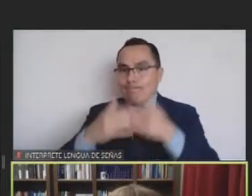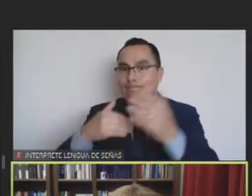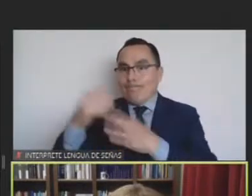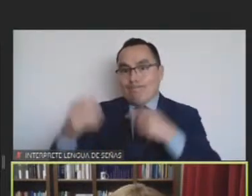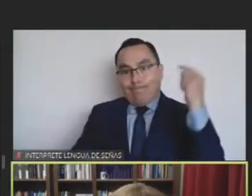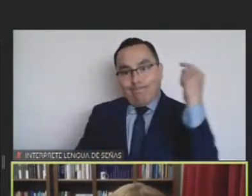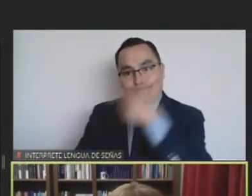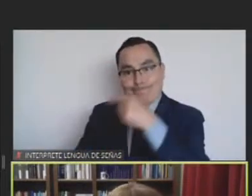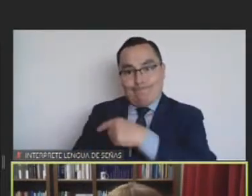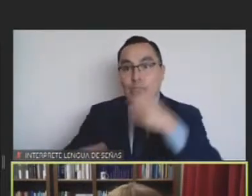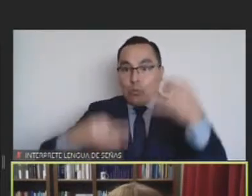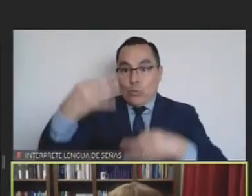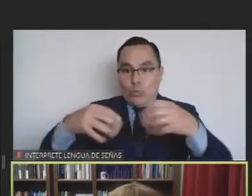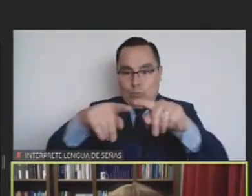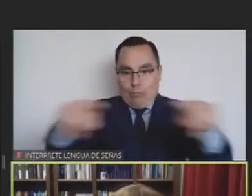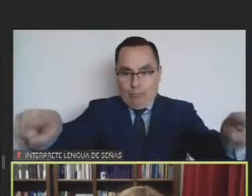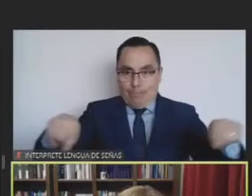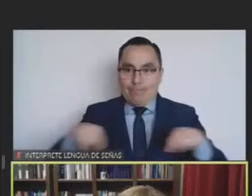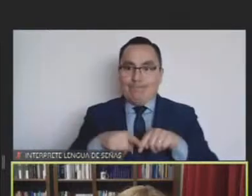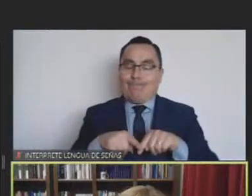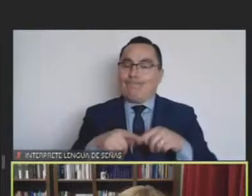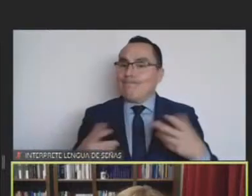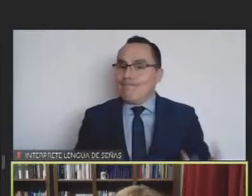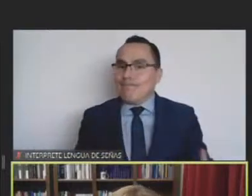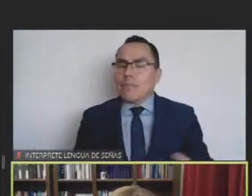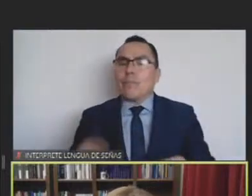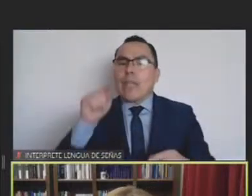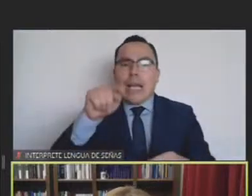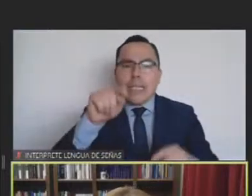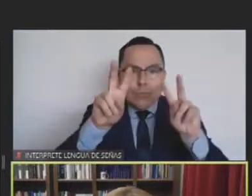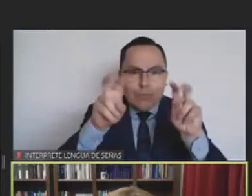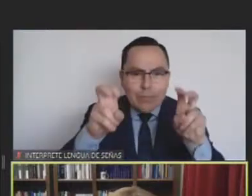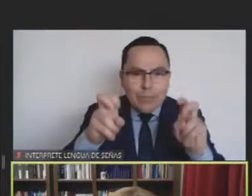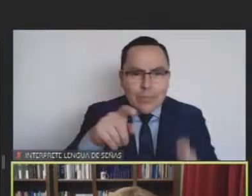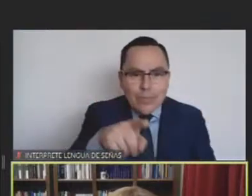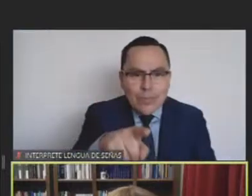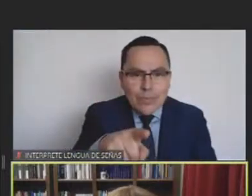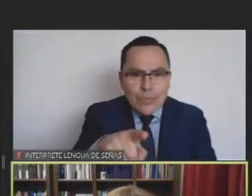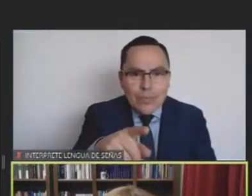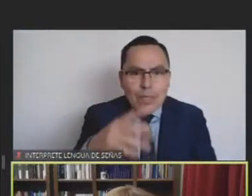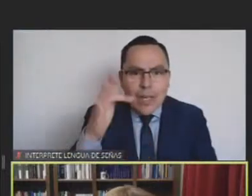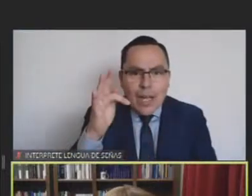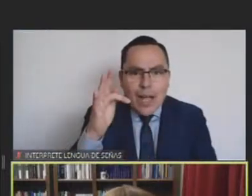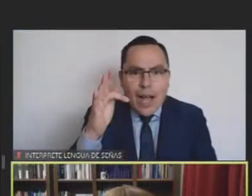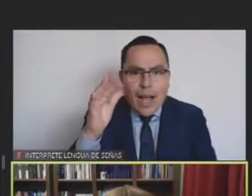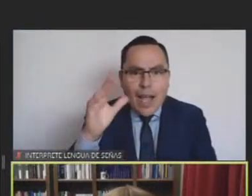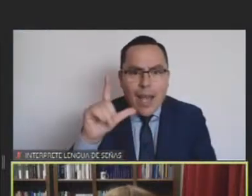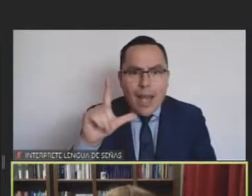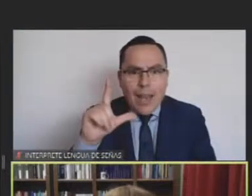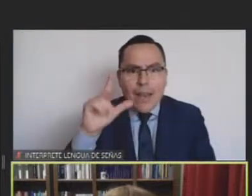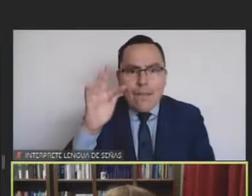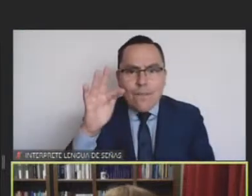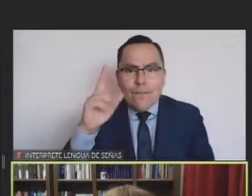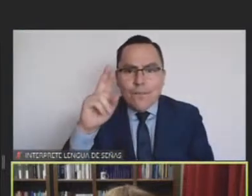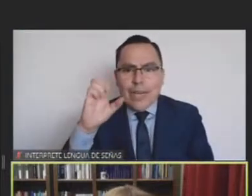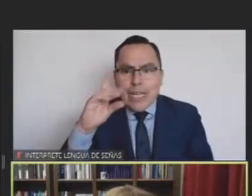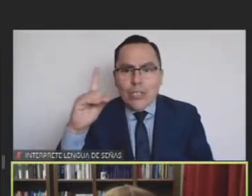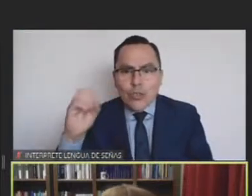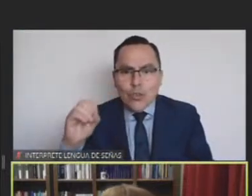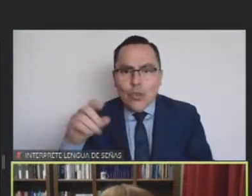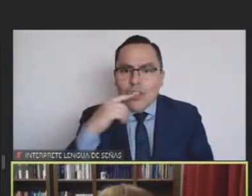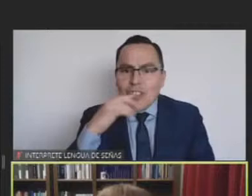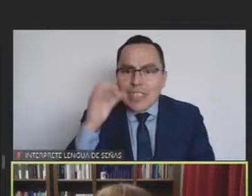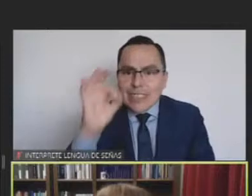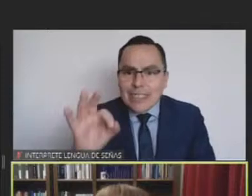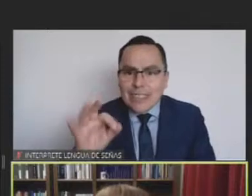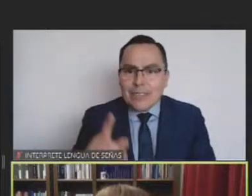particularmente jurisdiccionales. Y aquí tenemos una cita interesante de Alfredo Bay, que es parte del Consejo de la Magistratura en